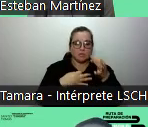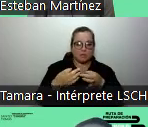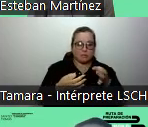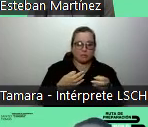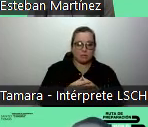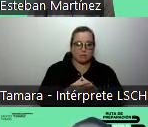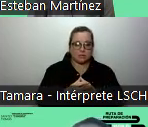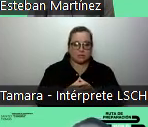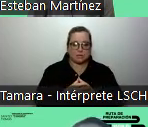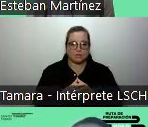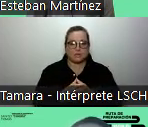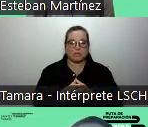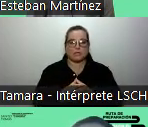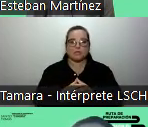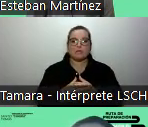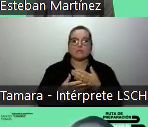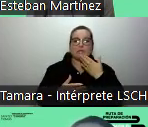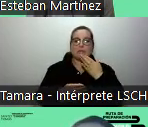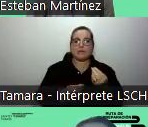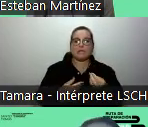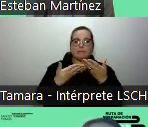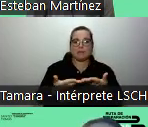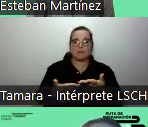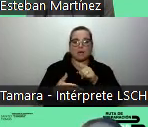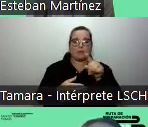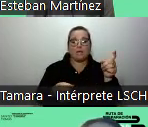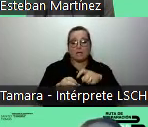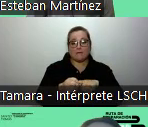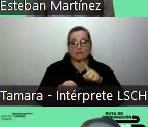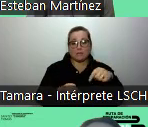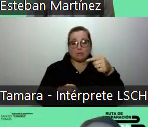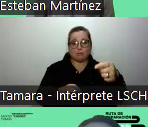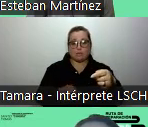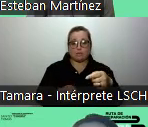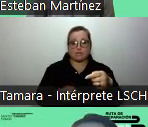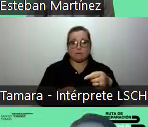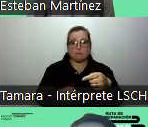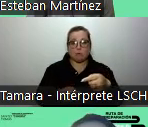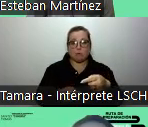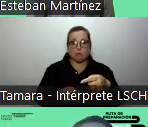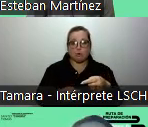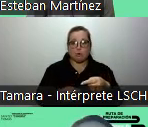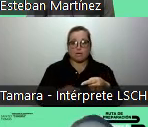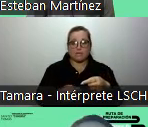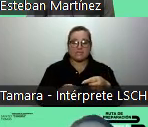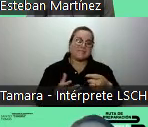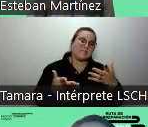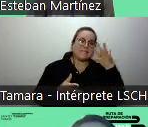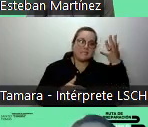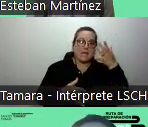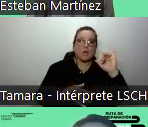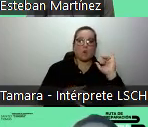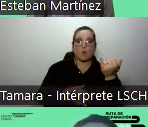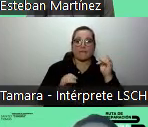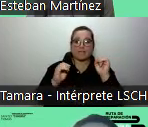respecto además invitarles a inscribirse para el próximo eh para la próxima charla el jueves 7